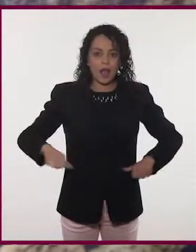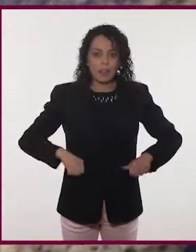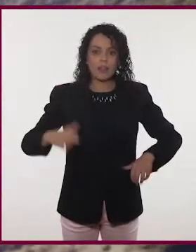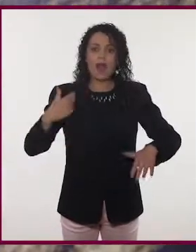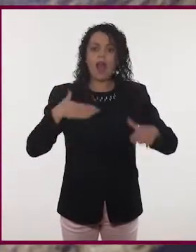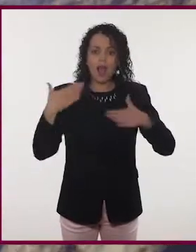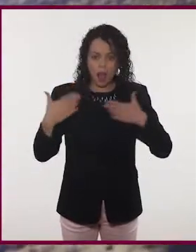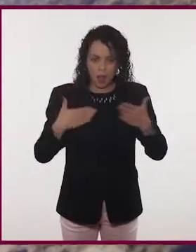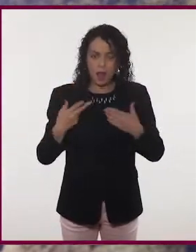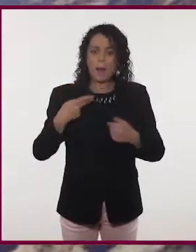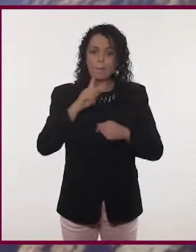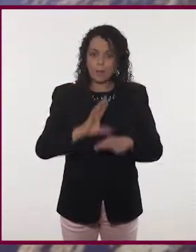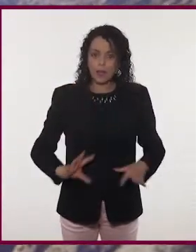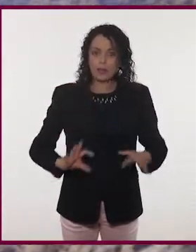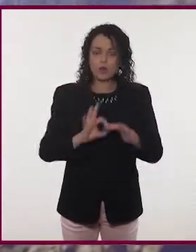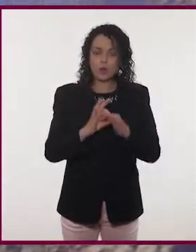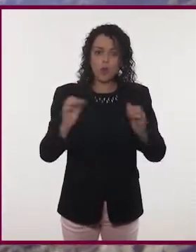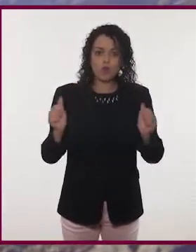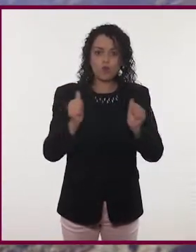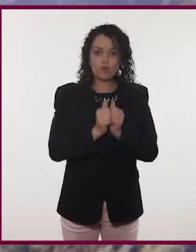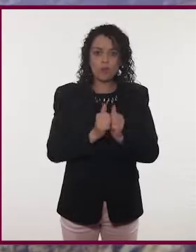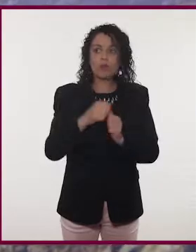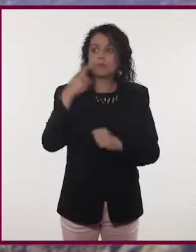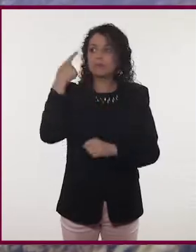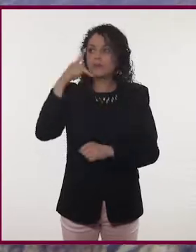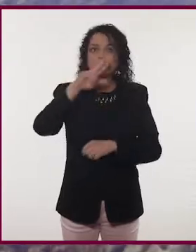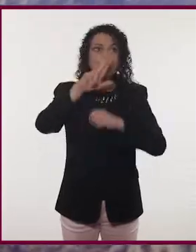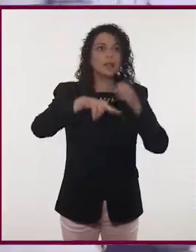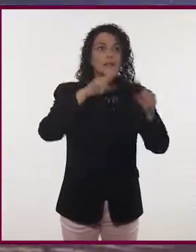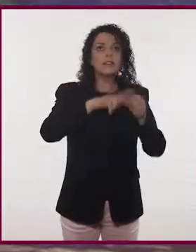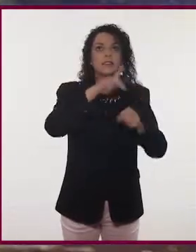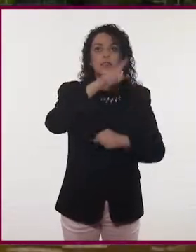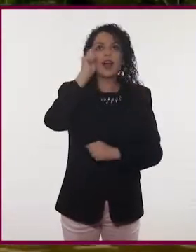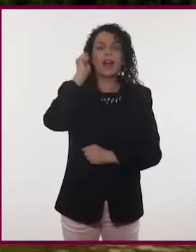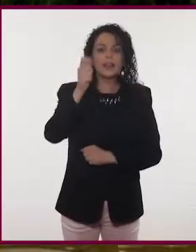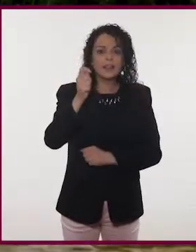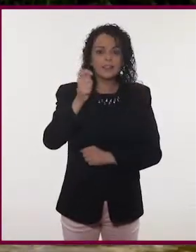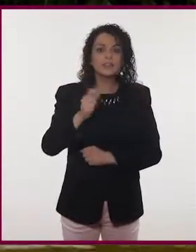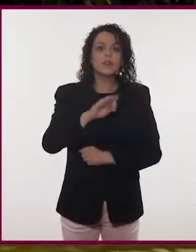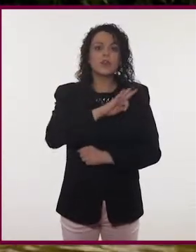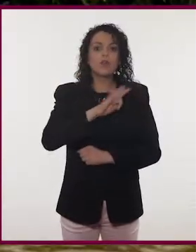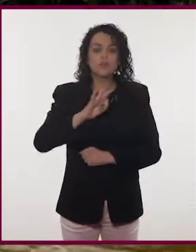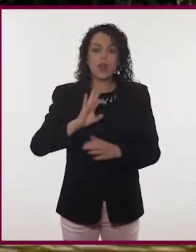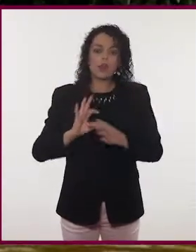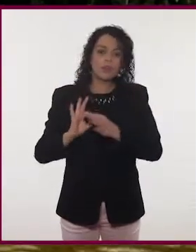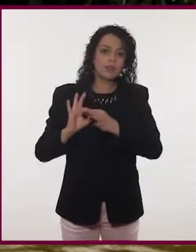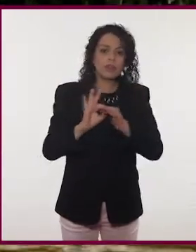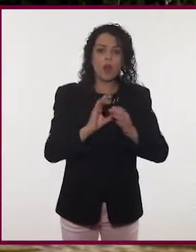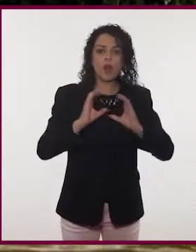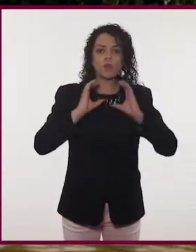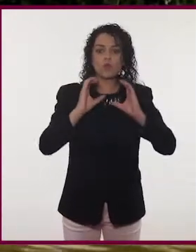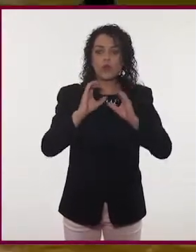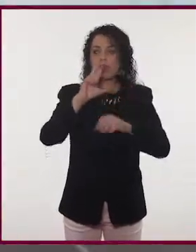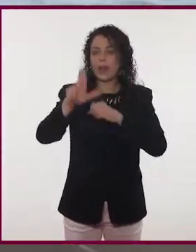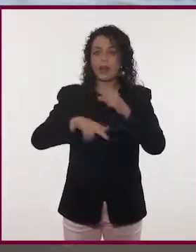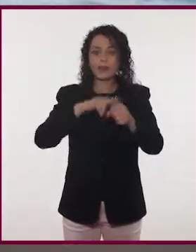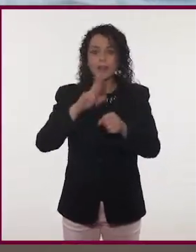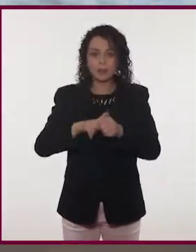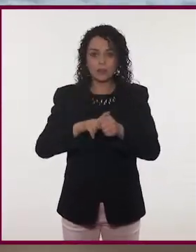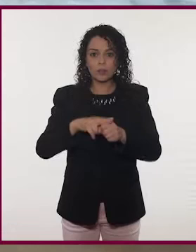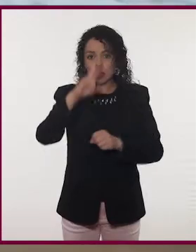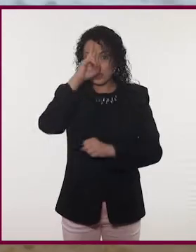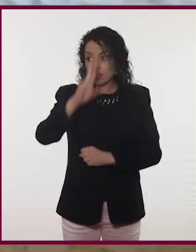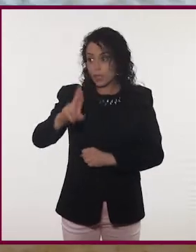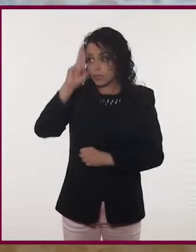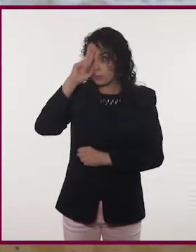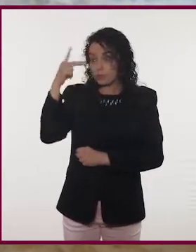recreativas asociadas a desafíos impuestos por la naturaleza, donde se participa de la armonía con el medio ambiente, respetando el